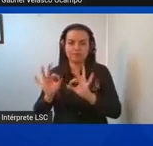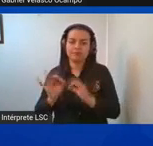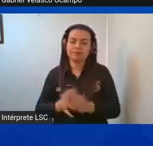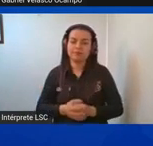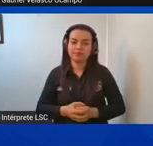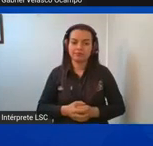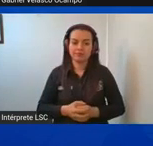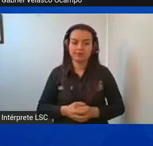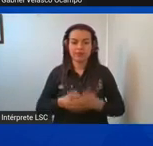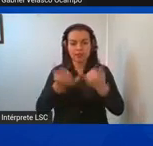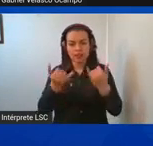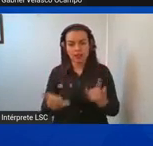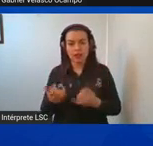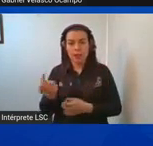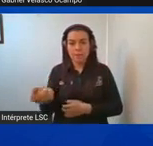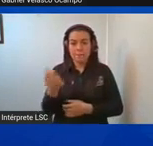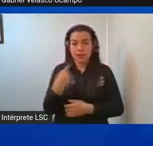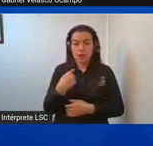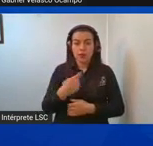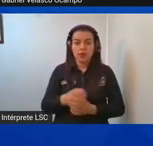Nos preguntan también,